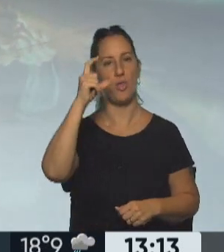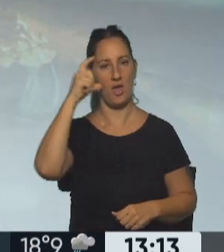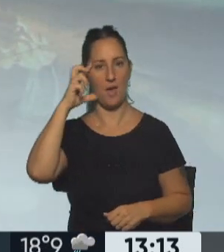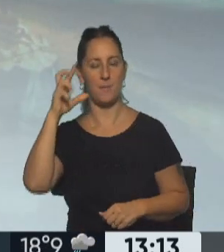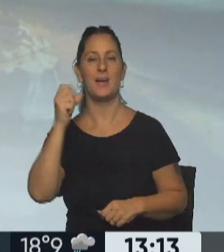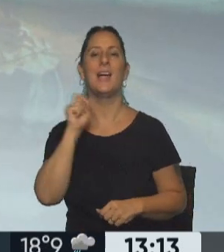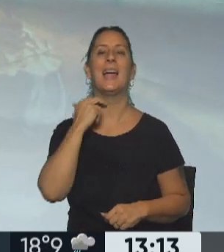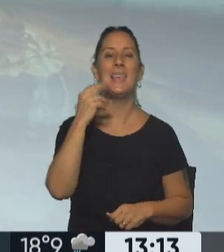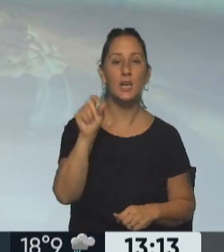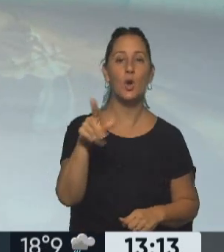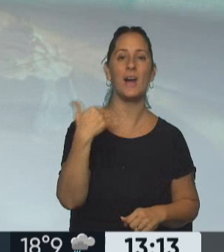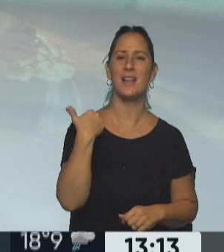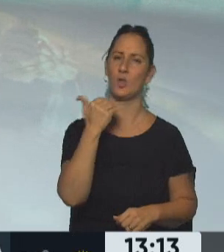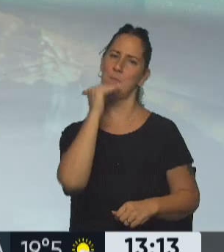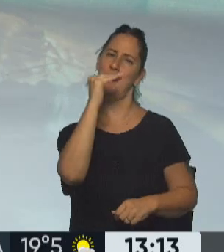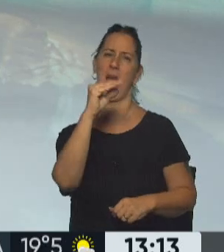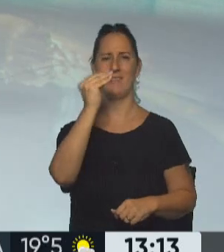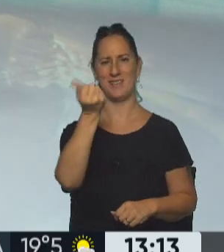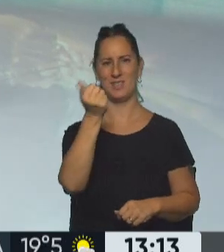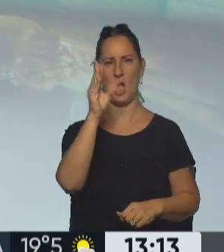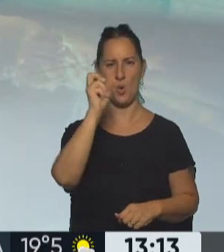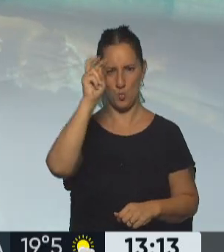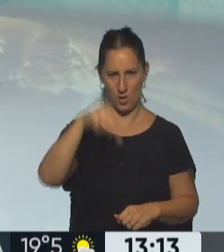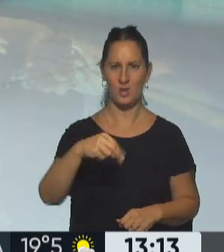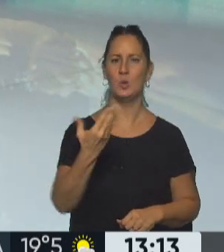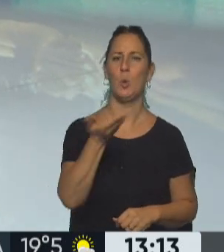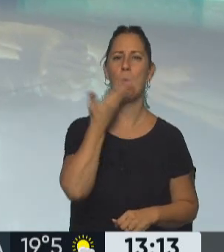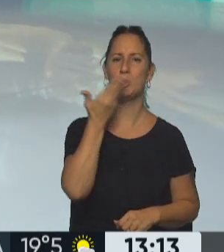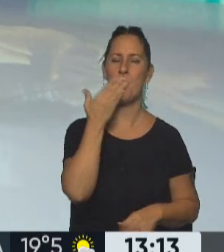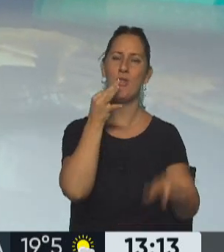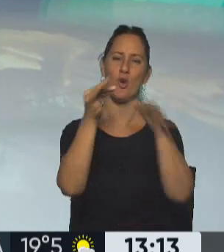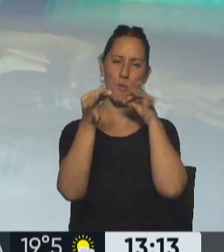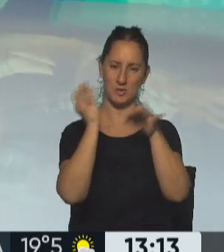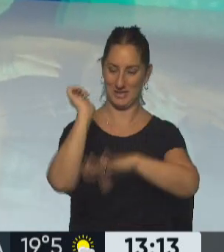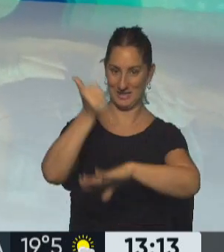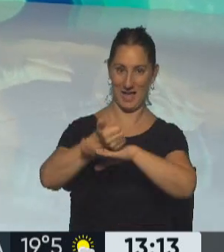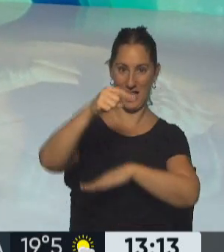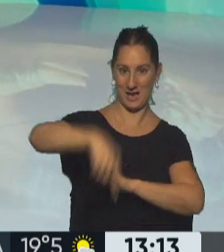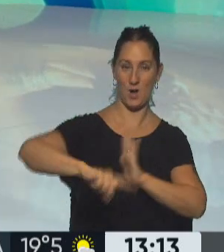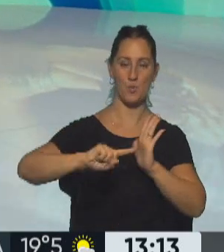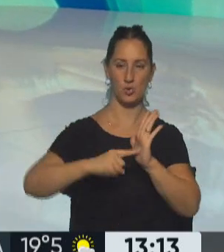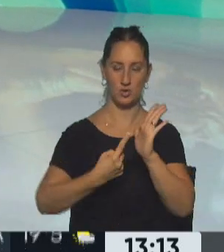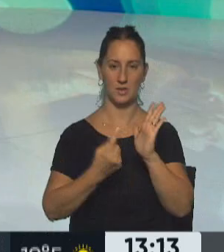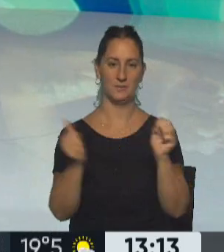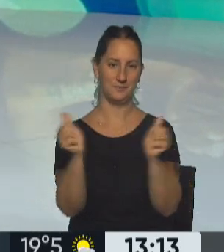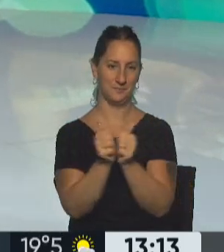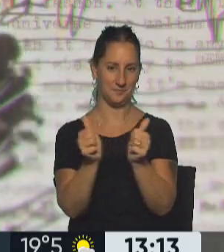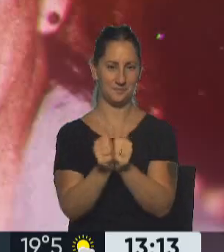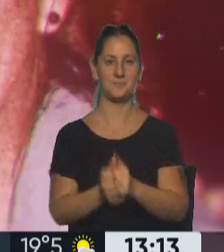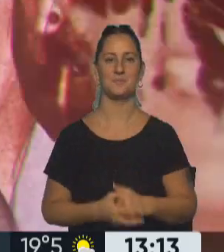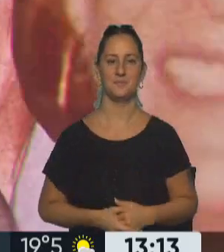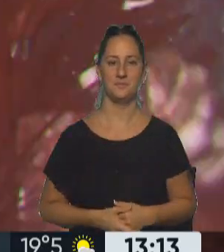tiene un hijo argentino dice chabón estuvimos hablando con Jonathan yo presente en Buenos Aires acompañando es capbender